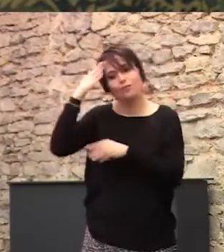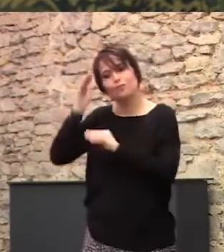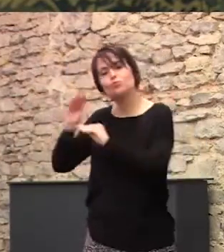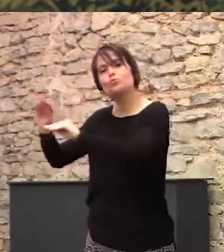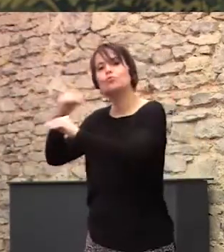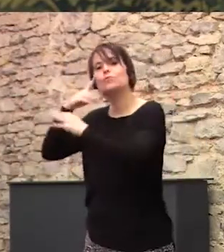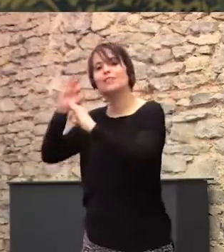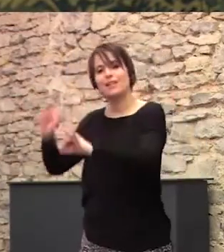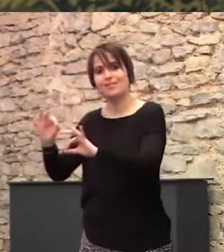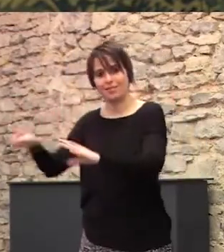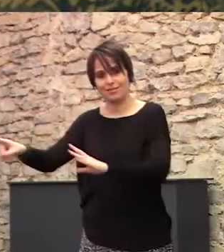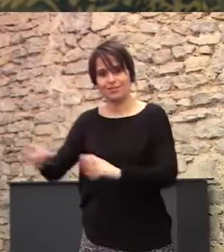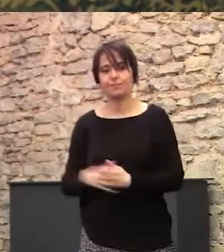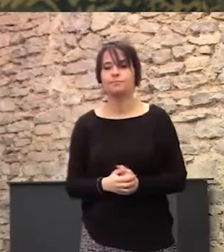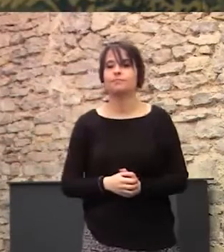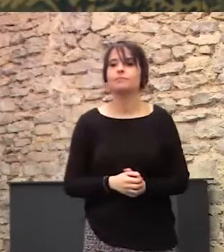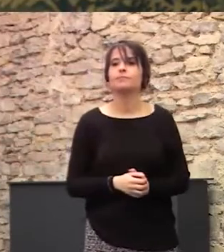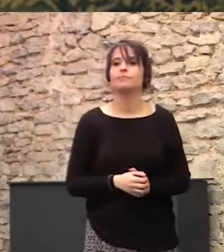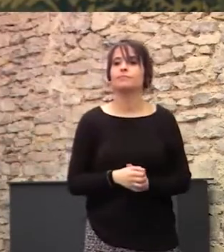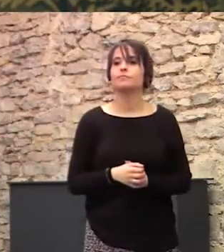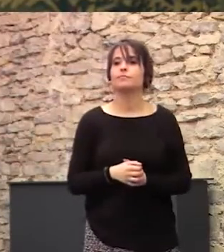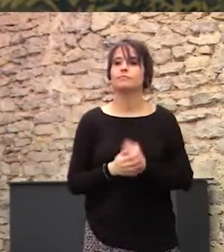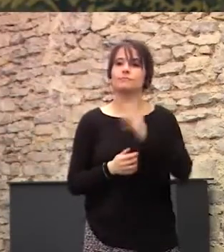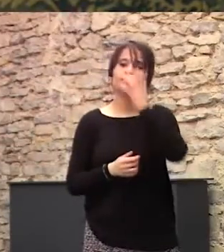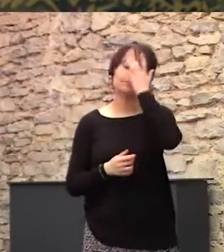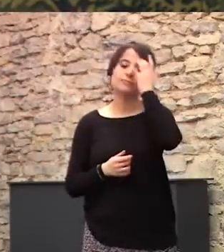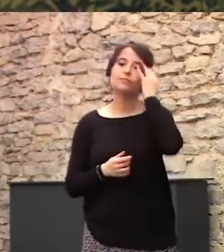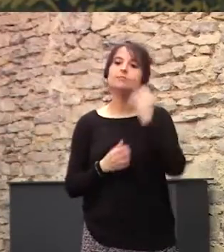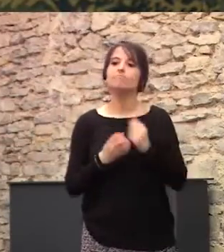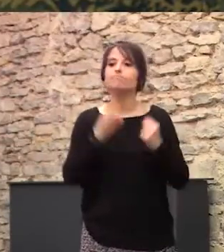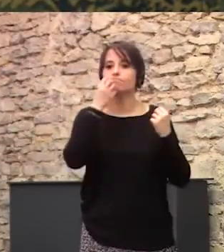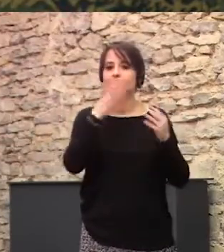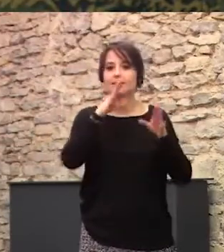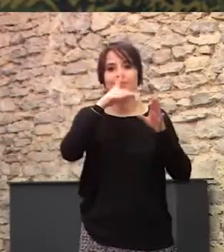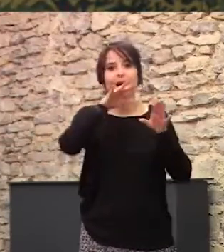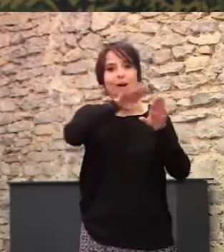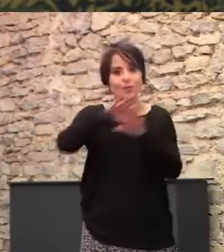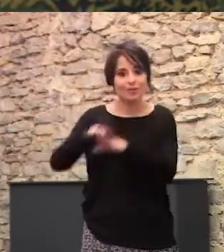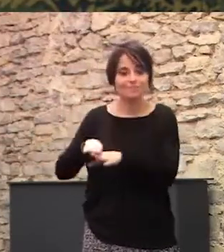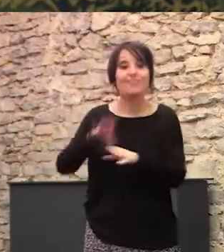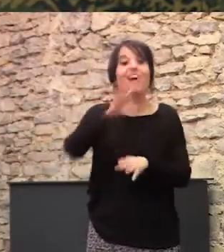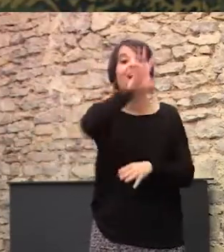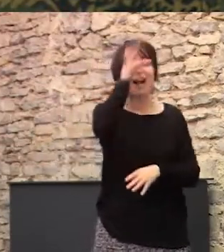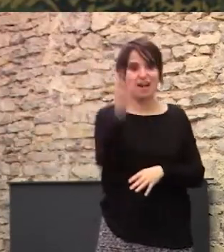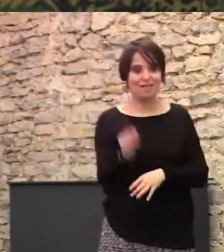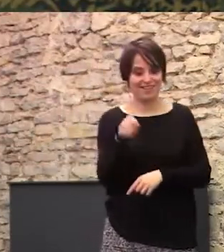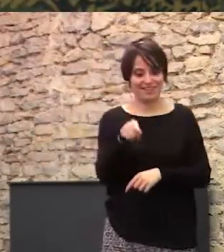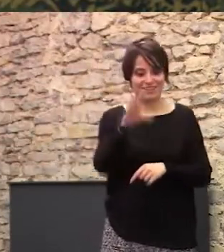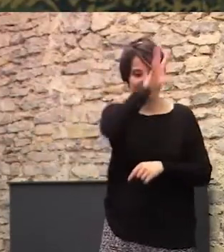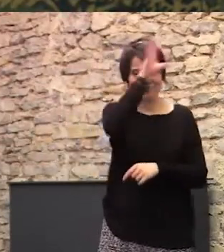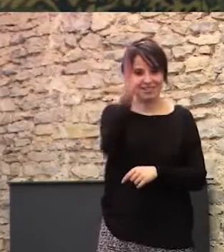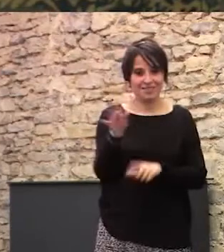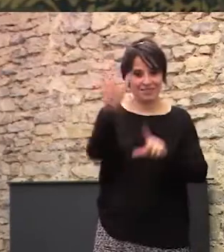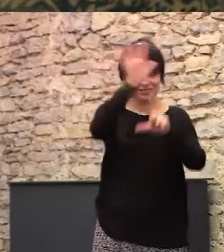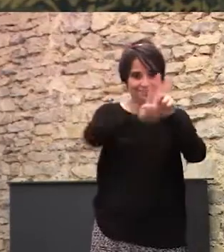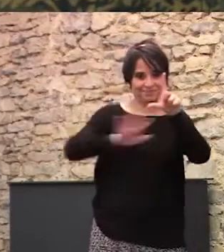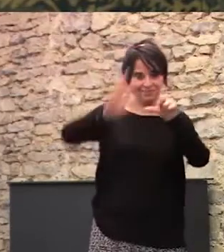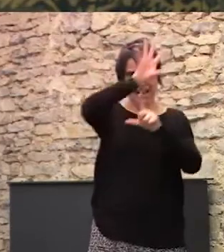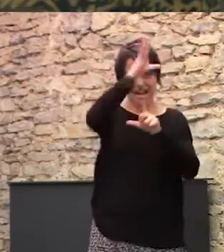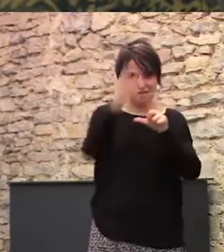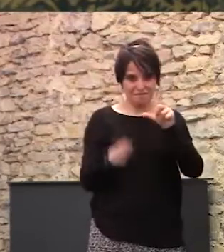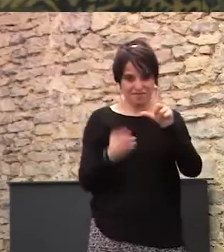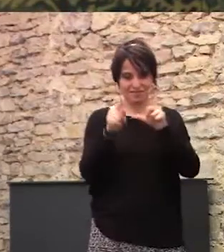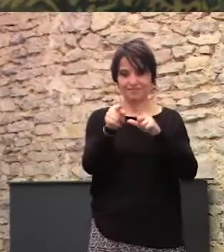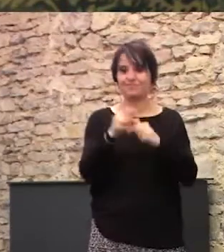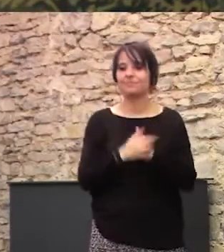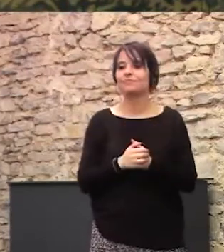realidad. Bien, ahora llegamos a África. Vale, en África, ¿qué tenemos? ¿No? También en